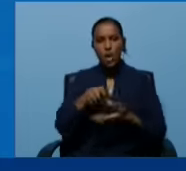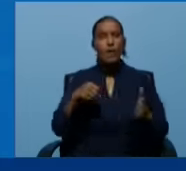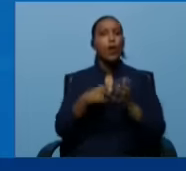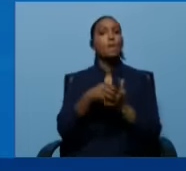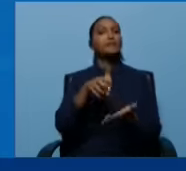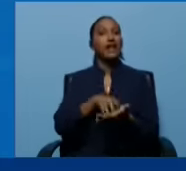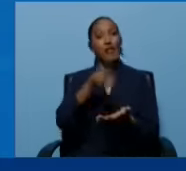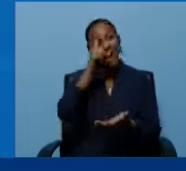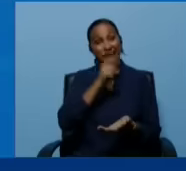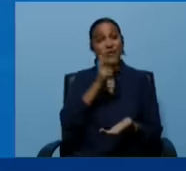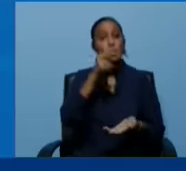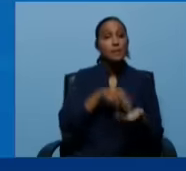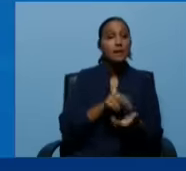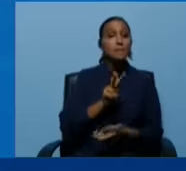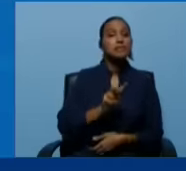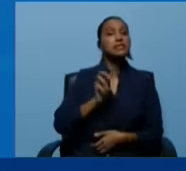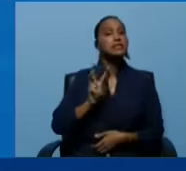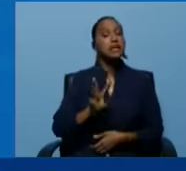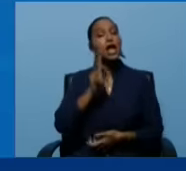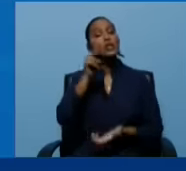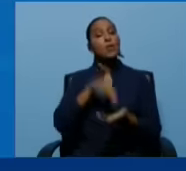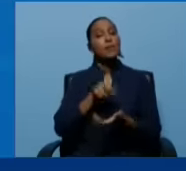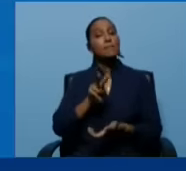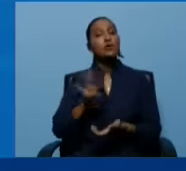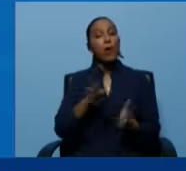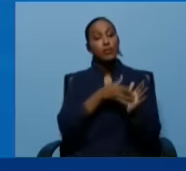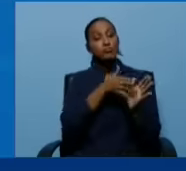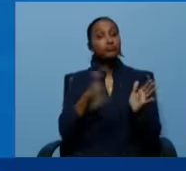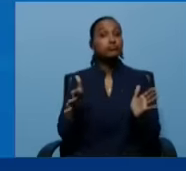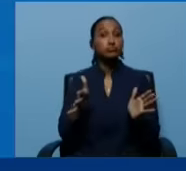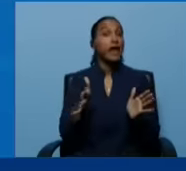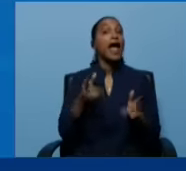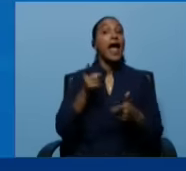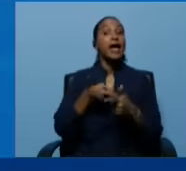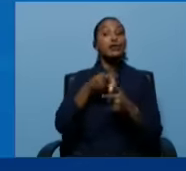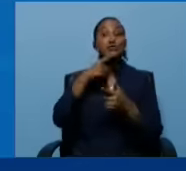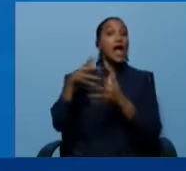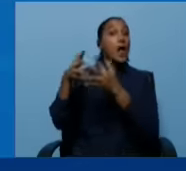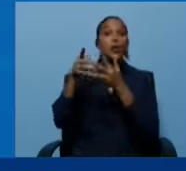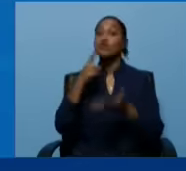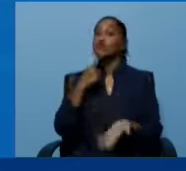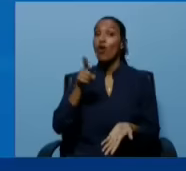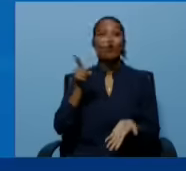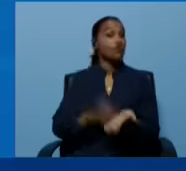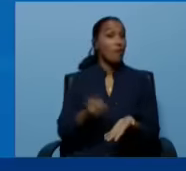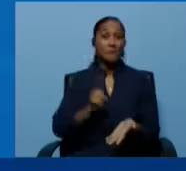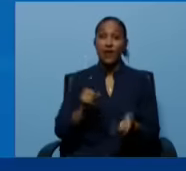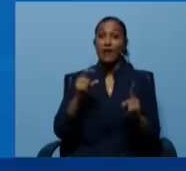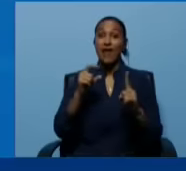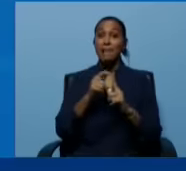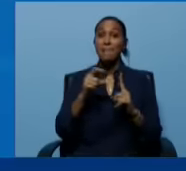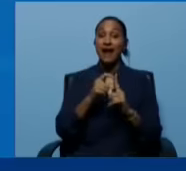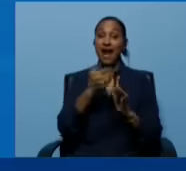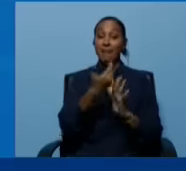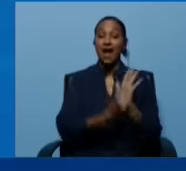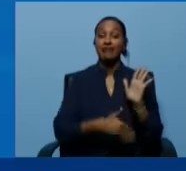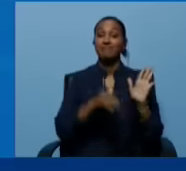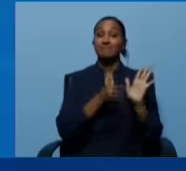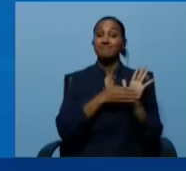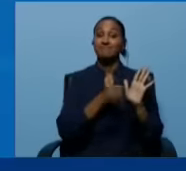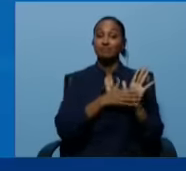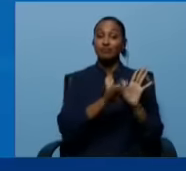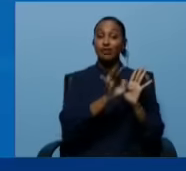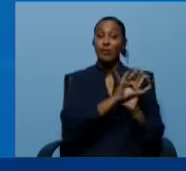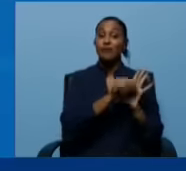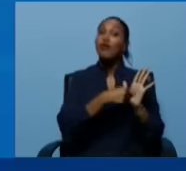y 2024. No cumplieron ni una palabra de la pactada y firmada. Si